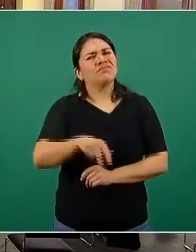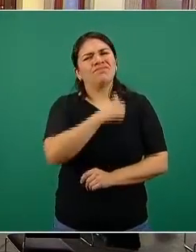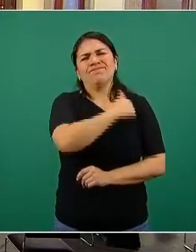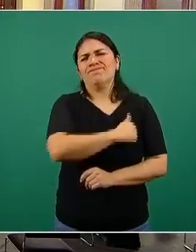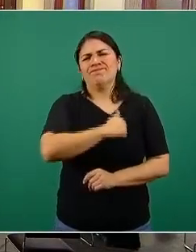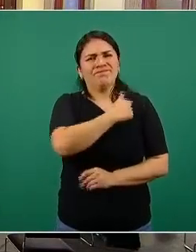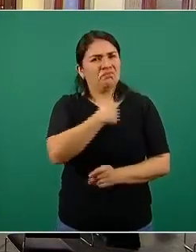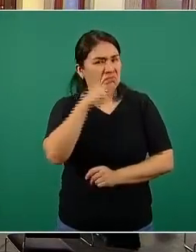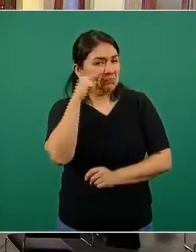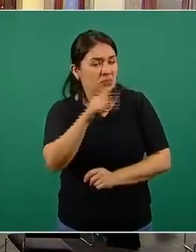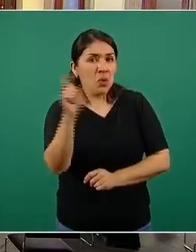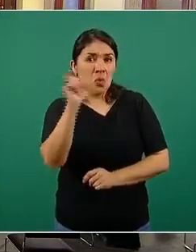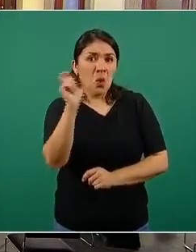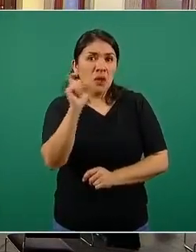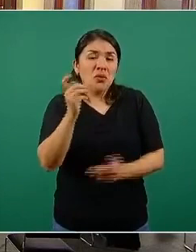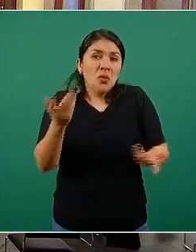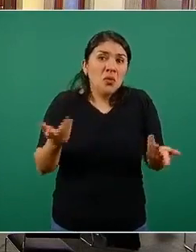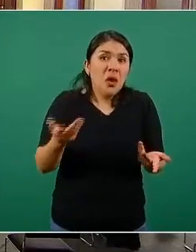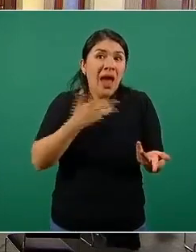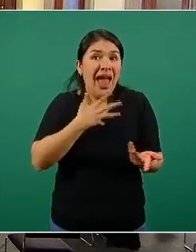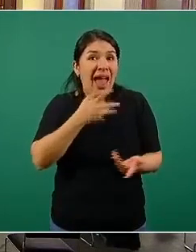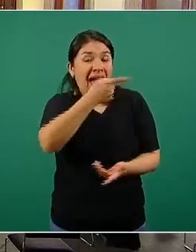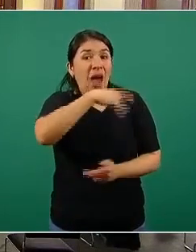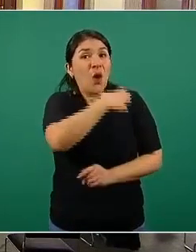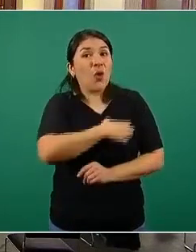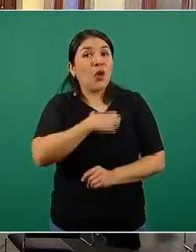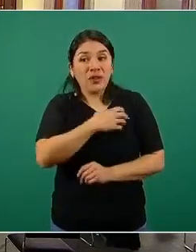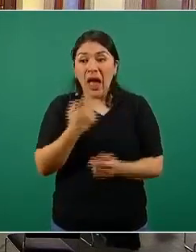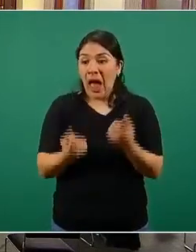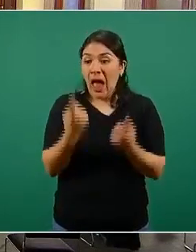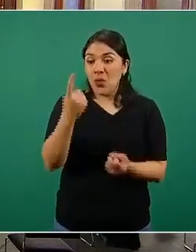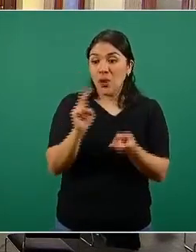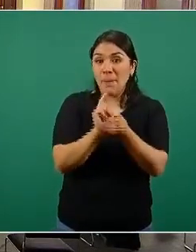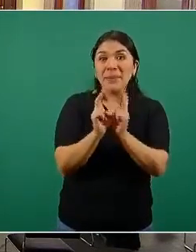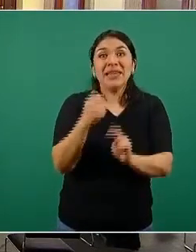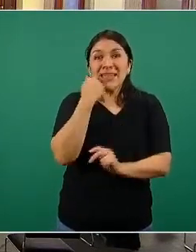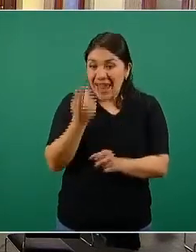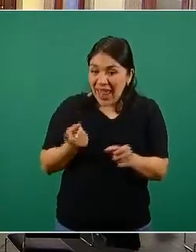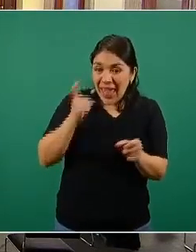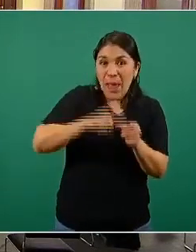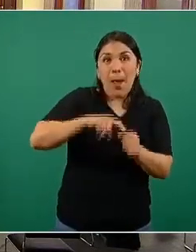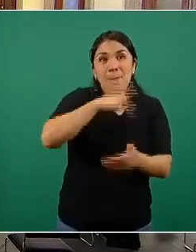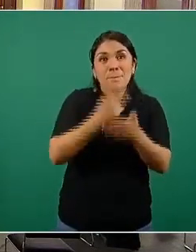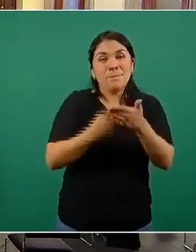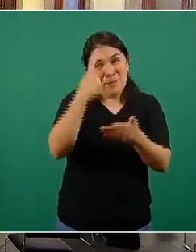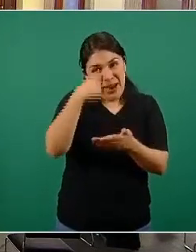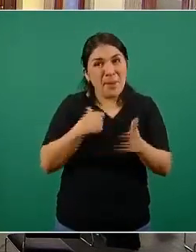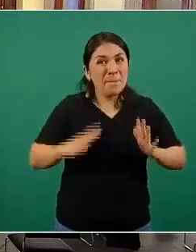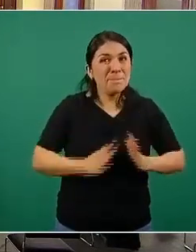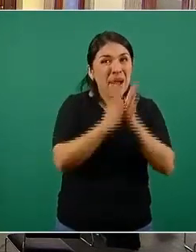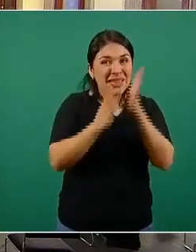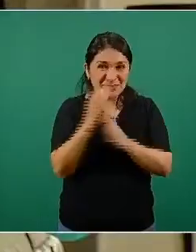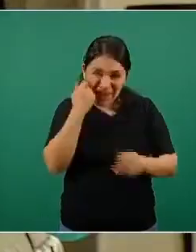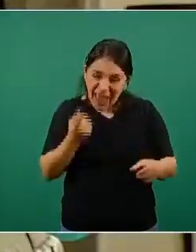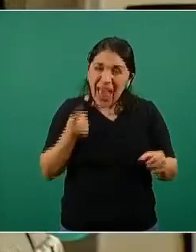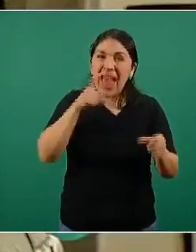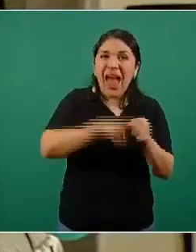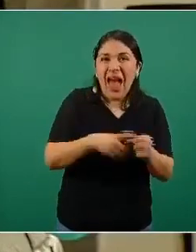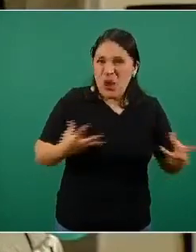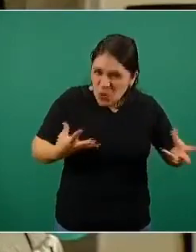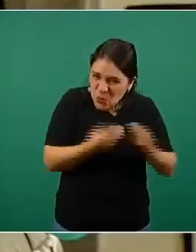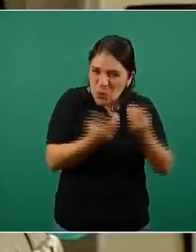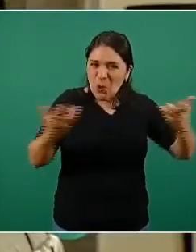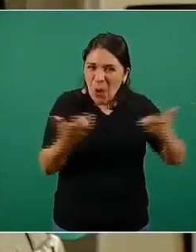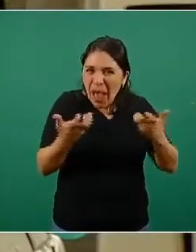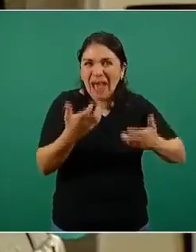de repente cuando querían o cuando estaban contentos de que unos vecinos quisieran participar en estos proyectos y difusión y